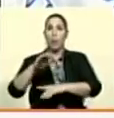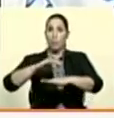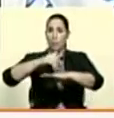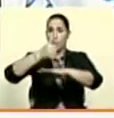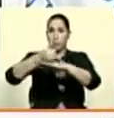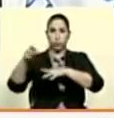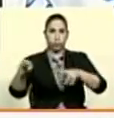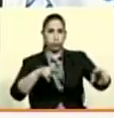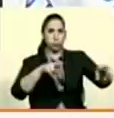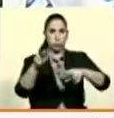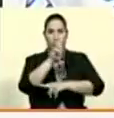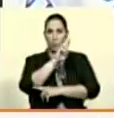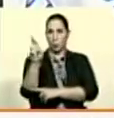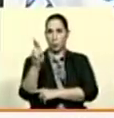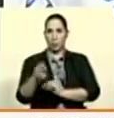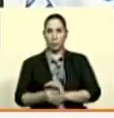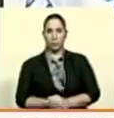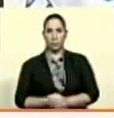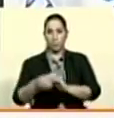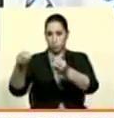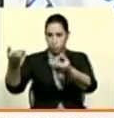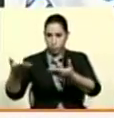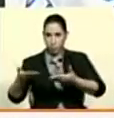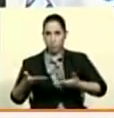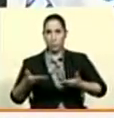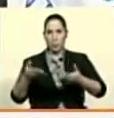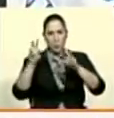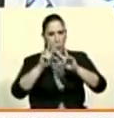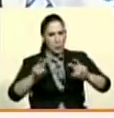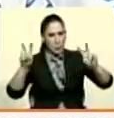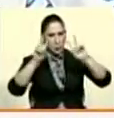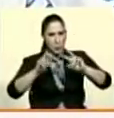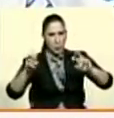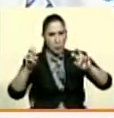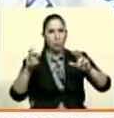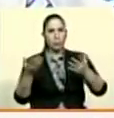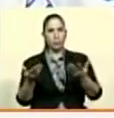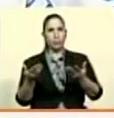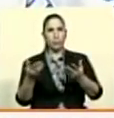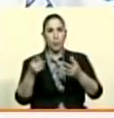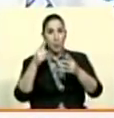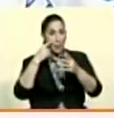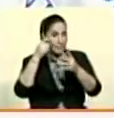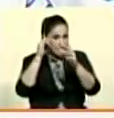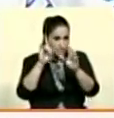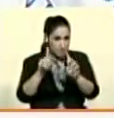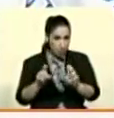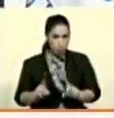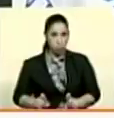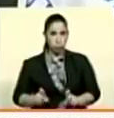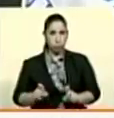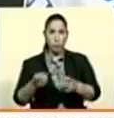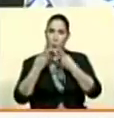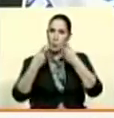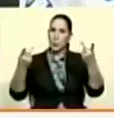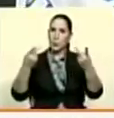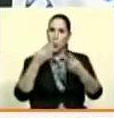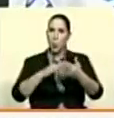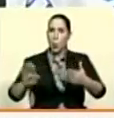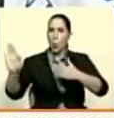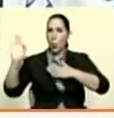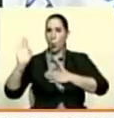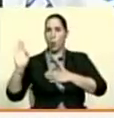de la República a recibir, estudiar, cotejar, verificar las declaraciones juradas de